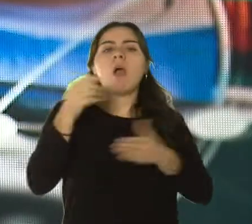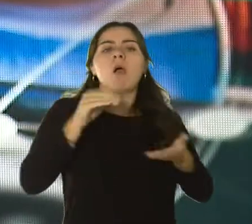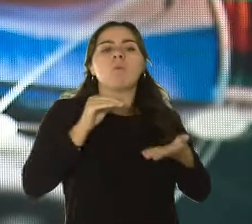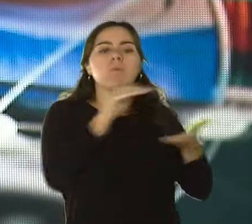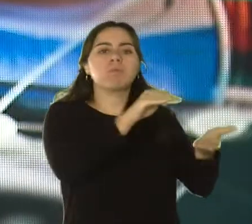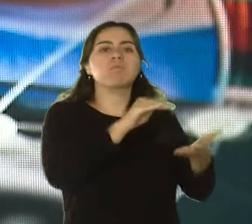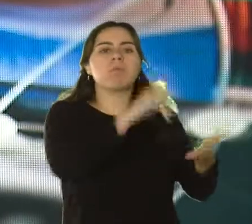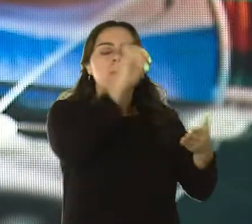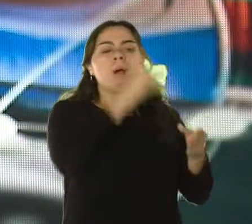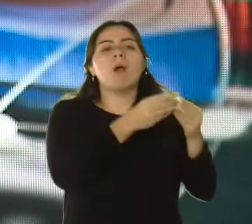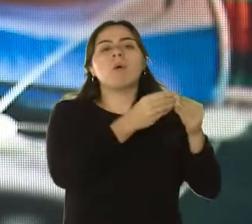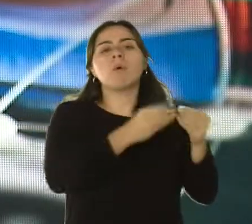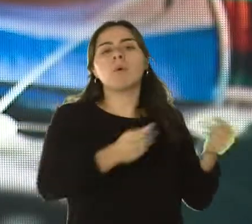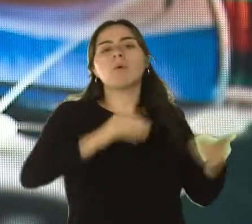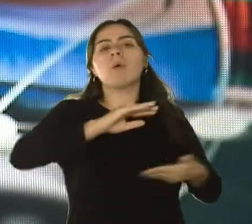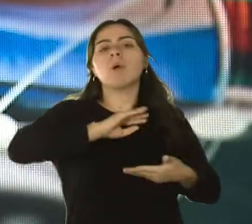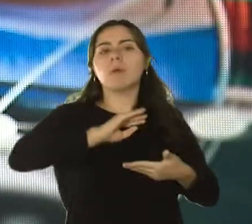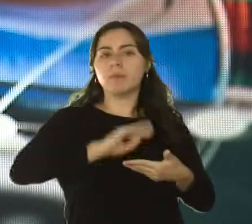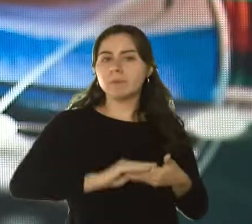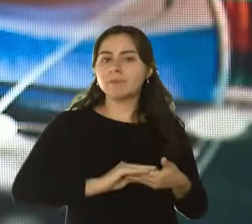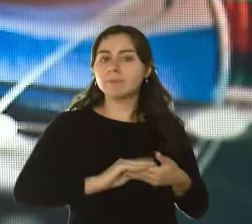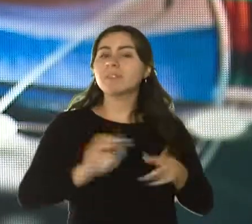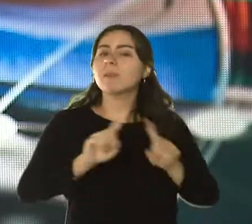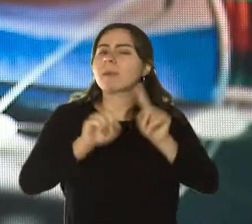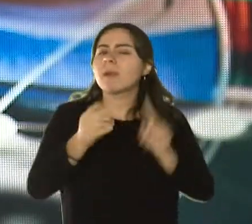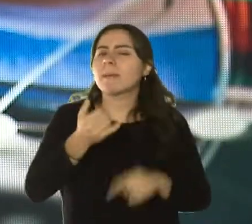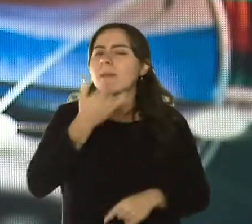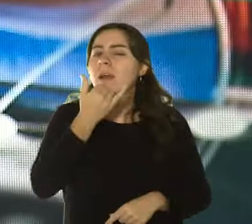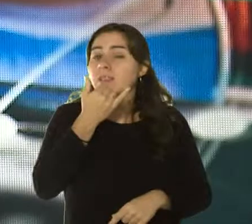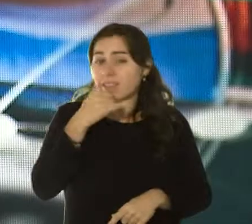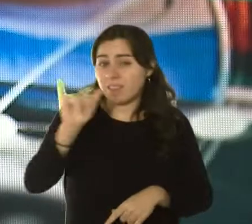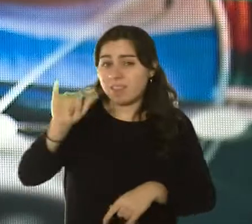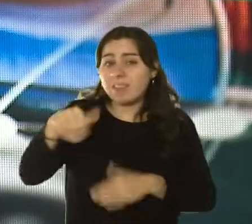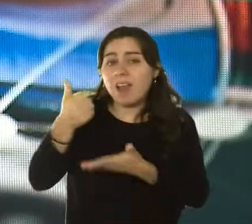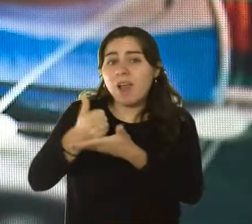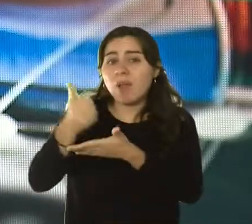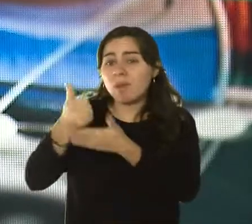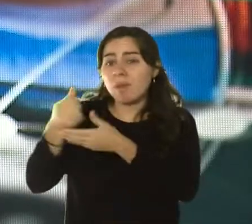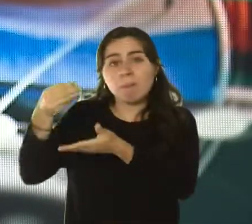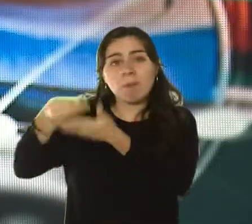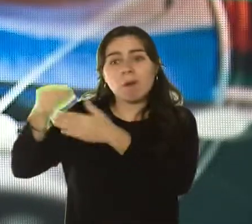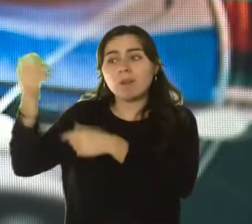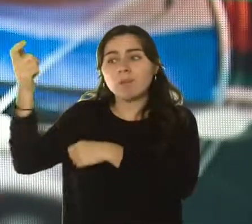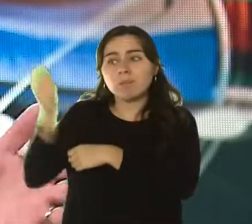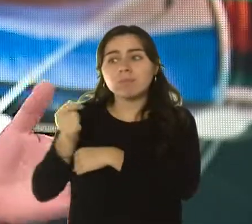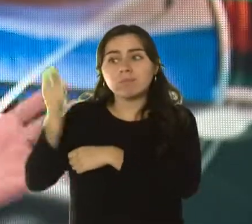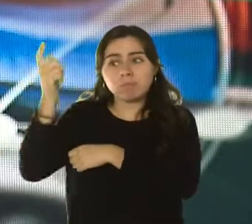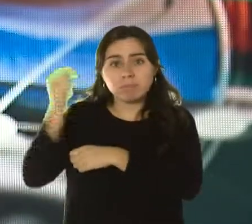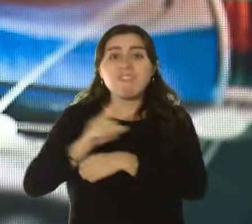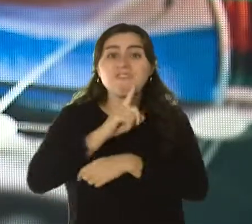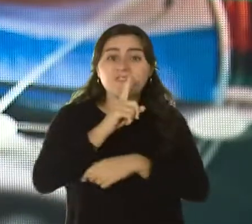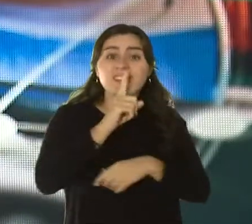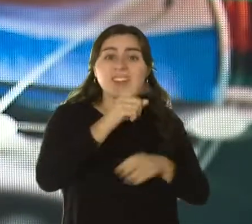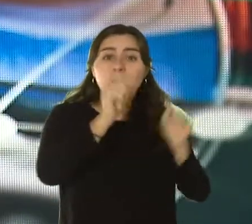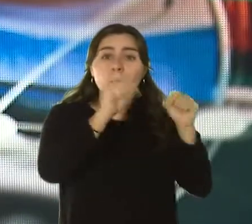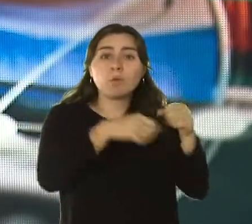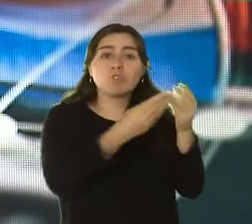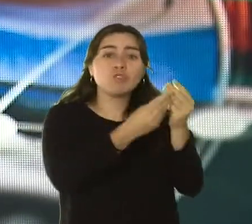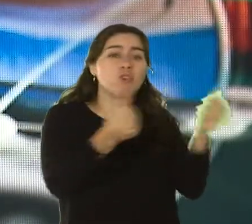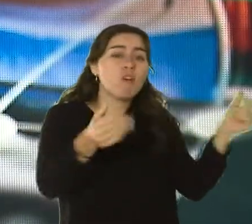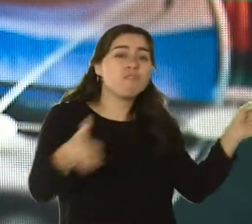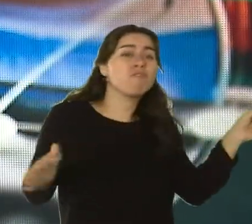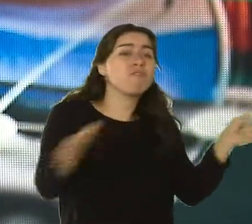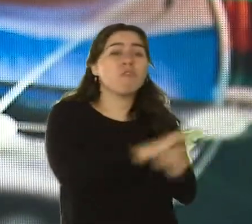otorgado. ¿Qué pasa? Que no del todo estas ayudas cubren el espectro total del problema que ha creado el COVID